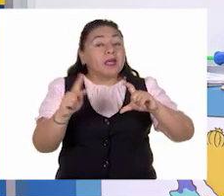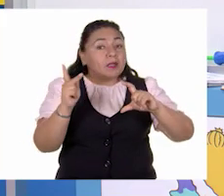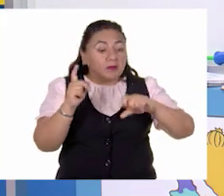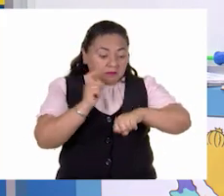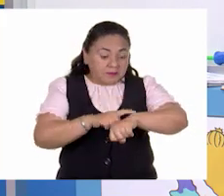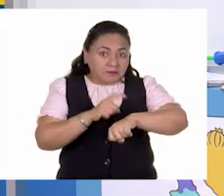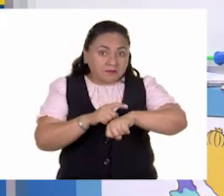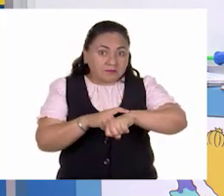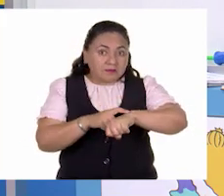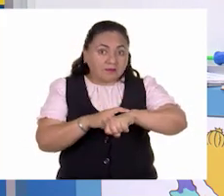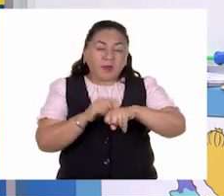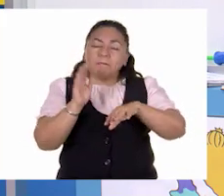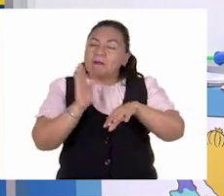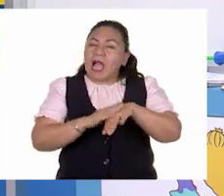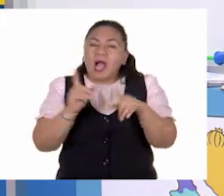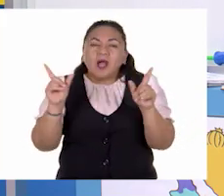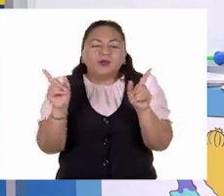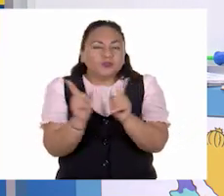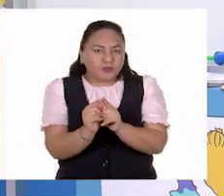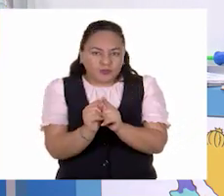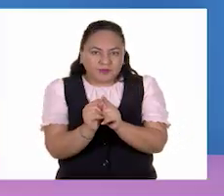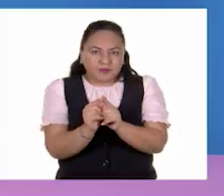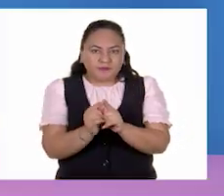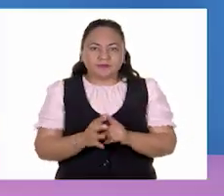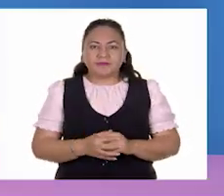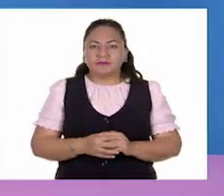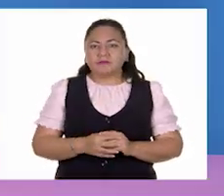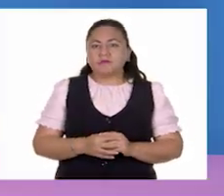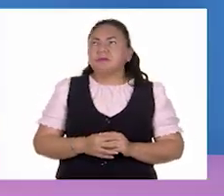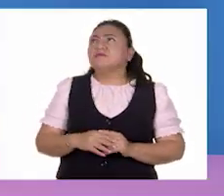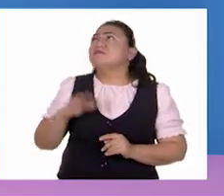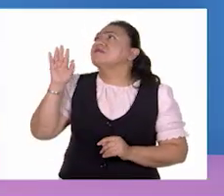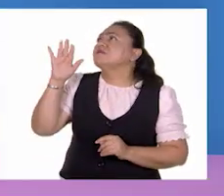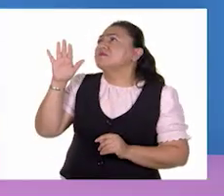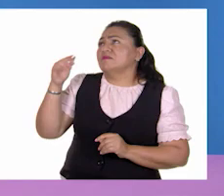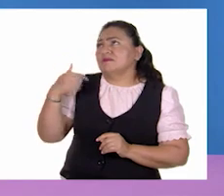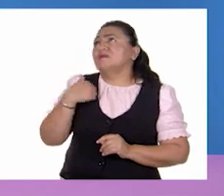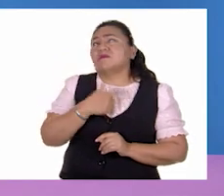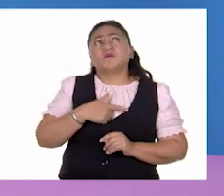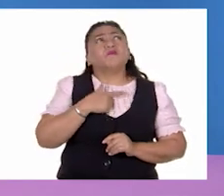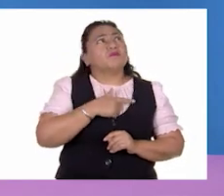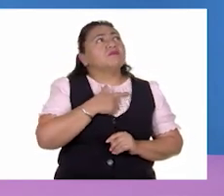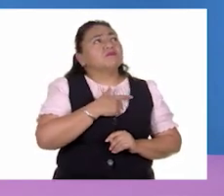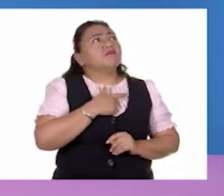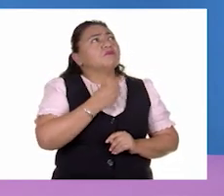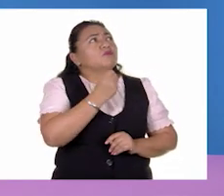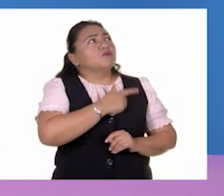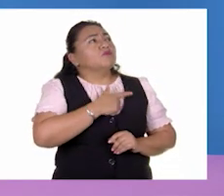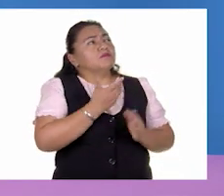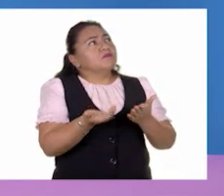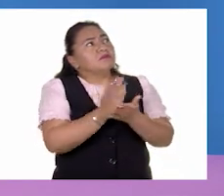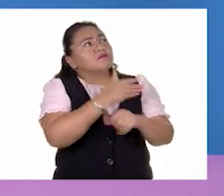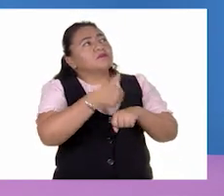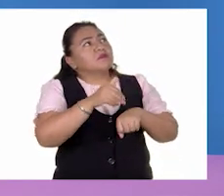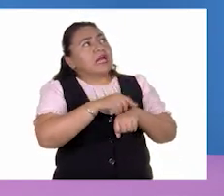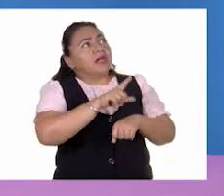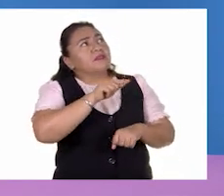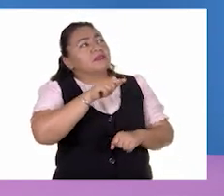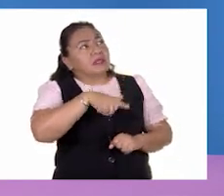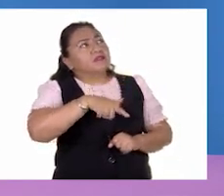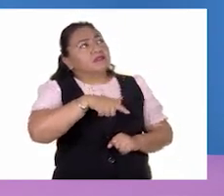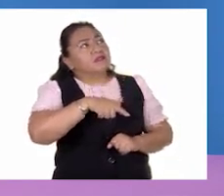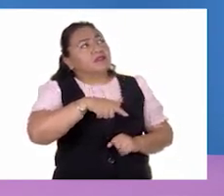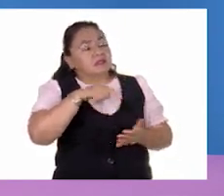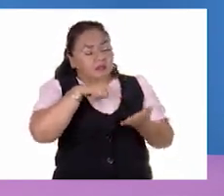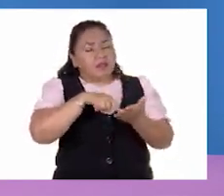por el tiempo creo que debe ser uno muy cortito. Bueno, a mí me gusta uno de los haikus de la página 77,